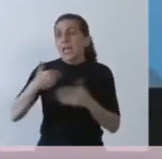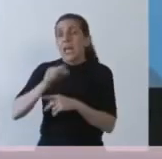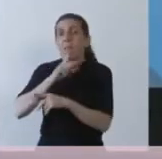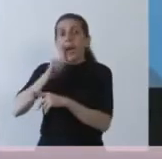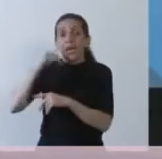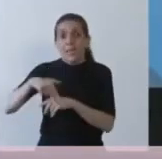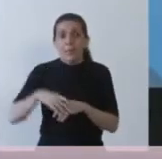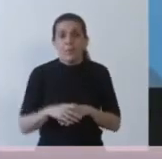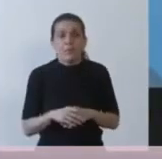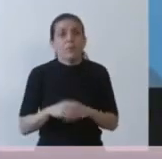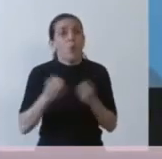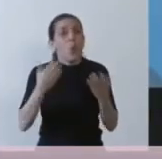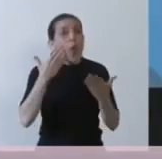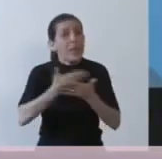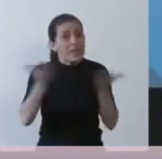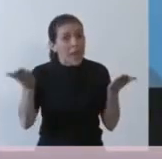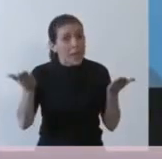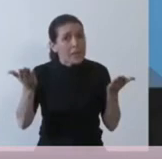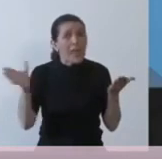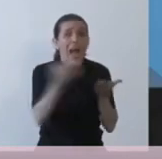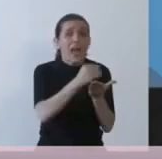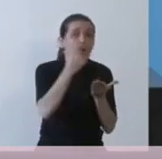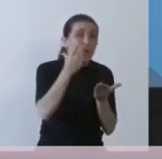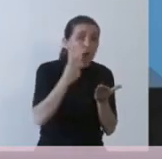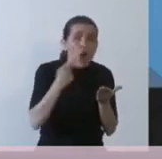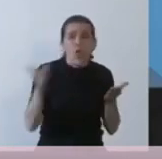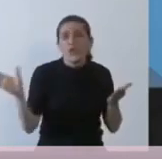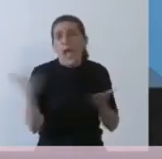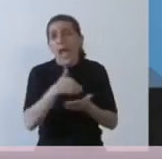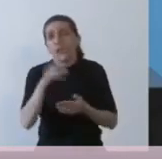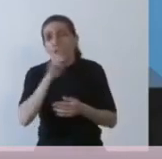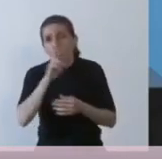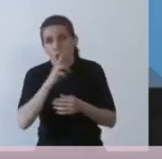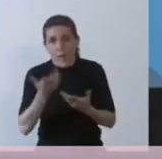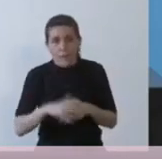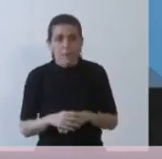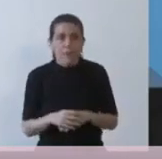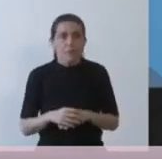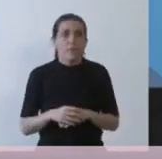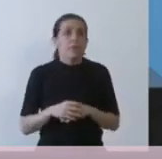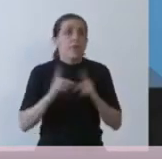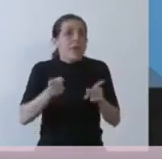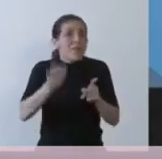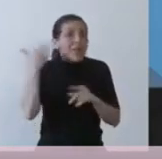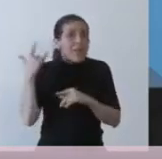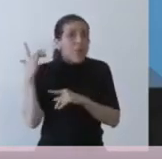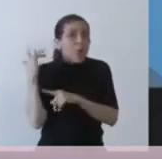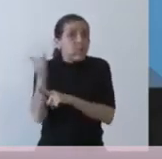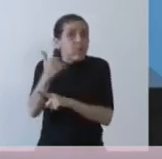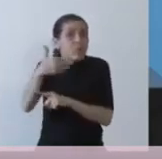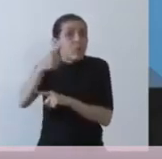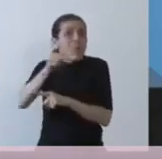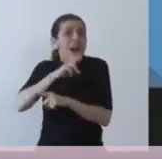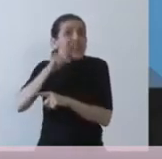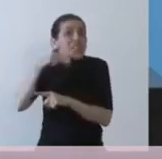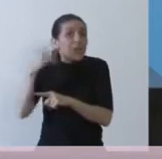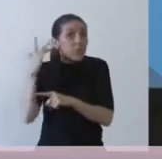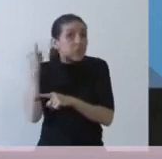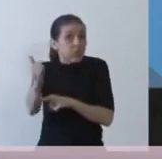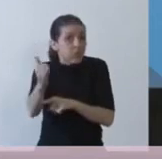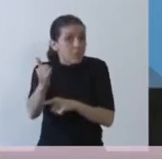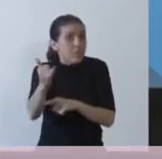Martín Buenas tardes a todos y a todas como señalaba Martín es